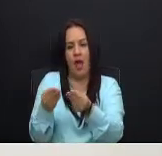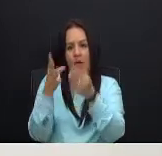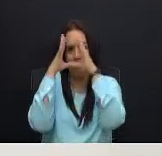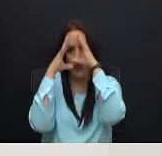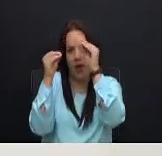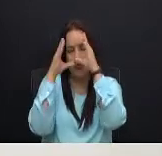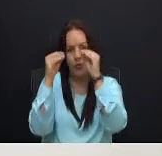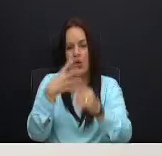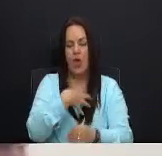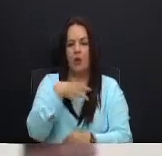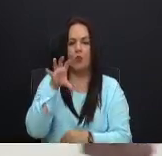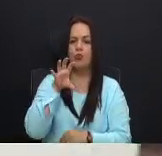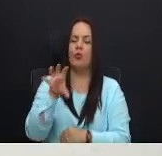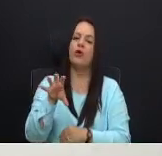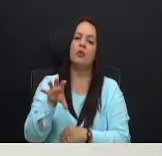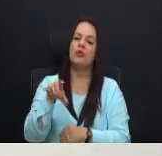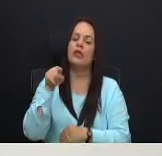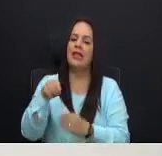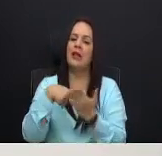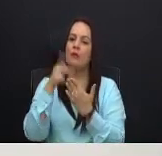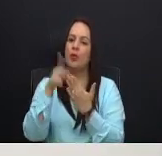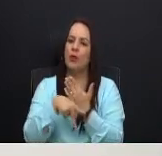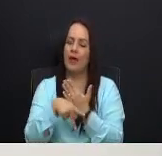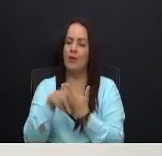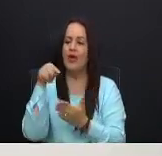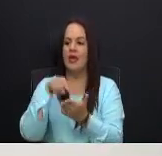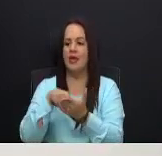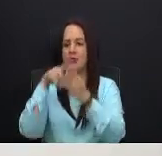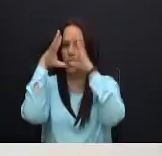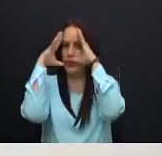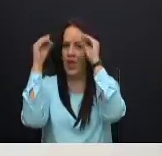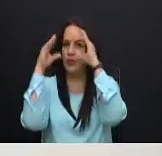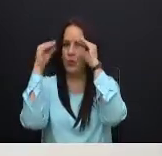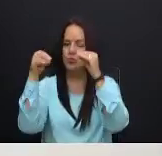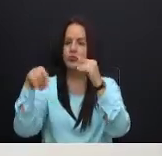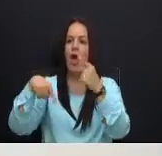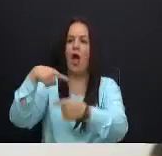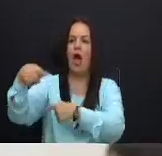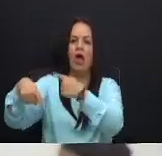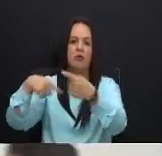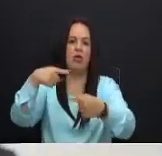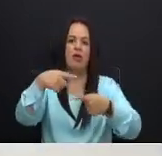a los dueños de ese software y esos datos andan dando vueltas